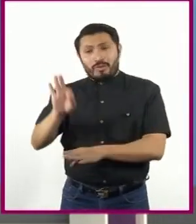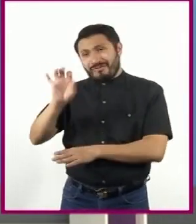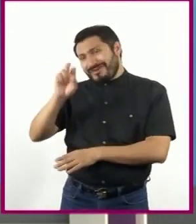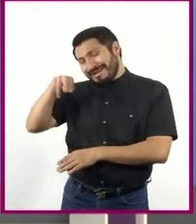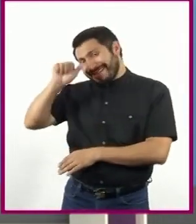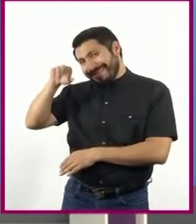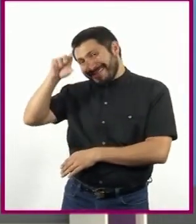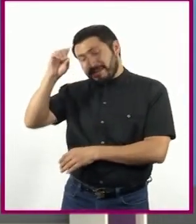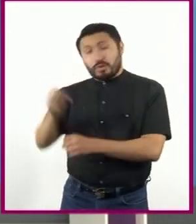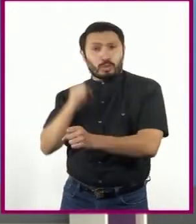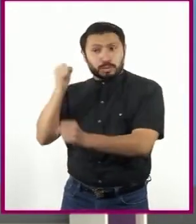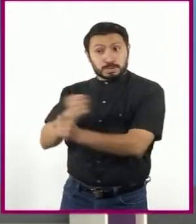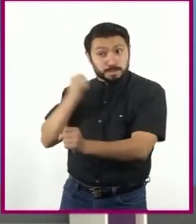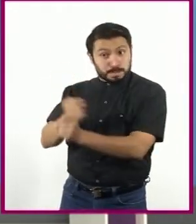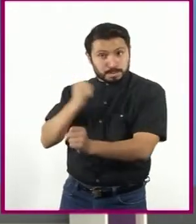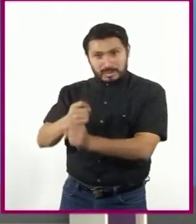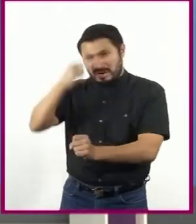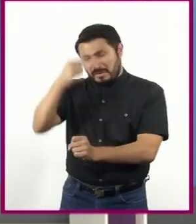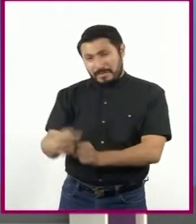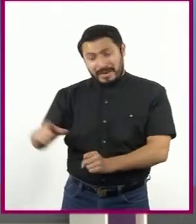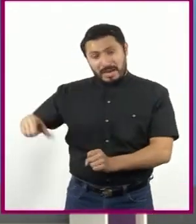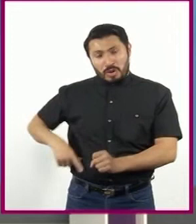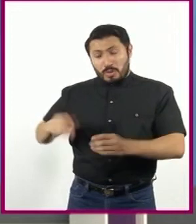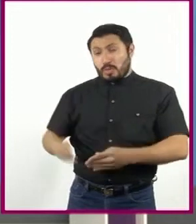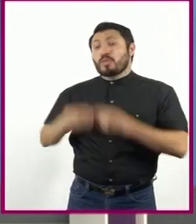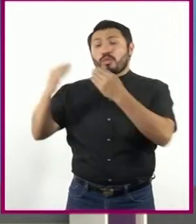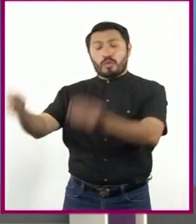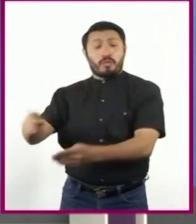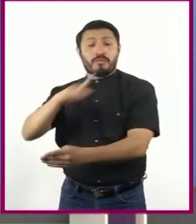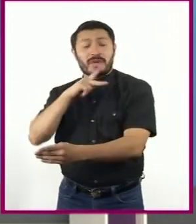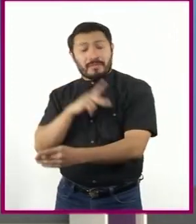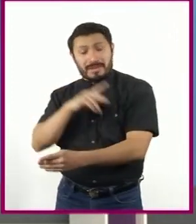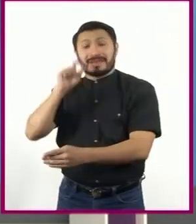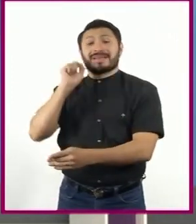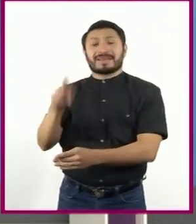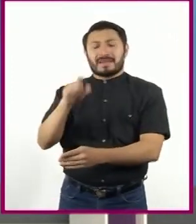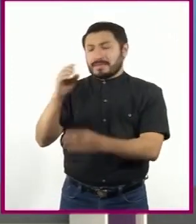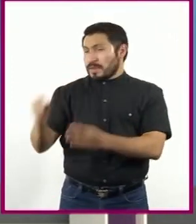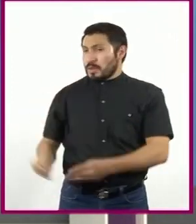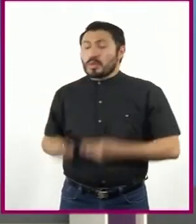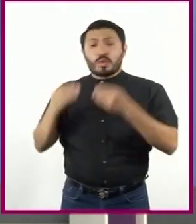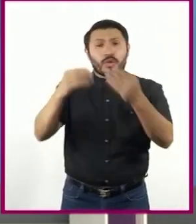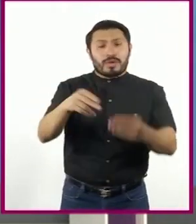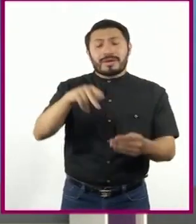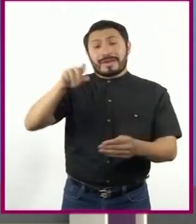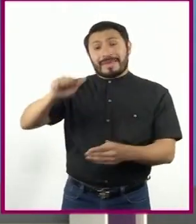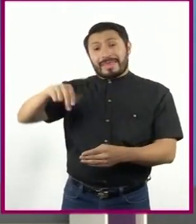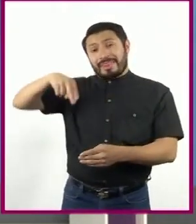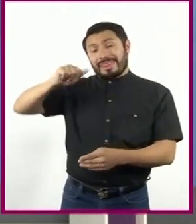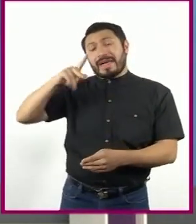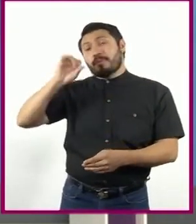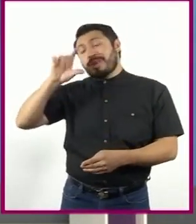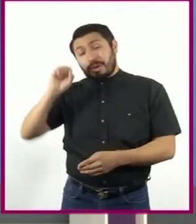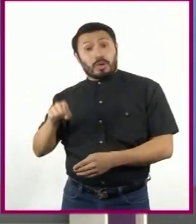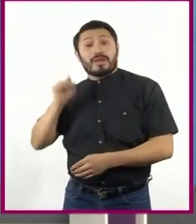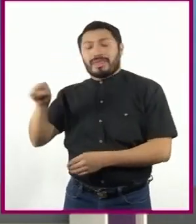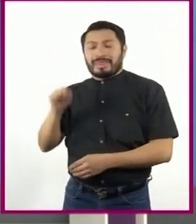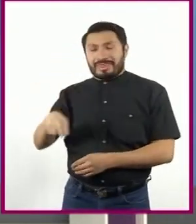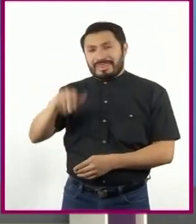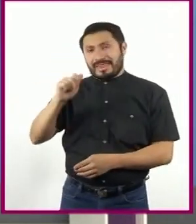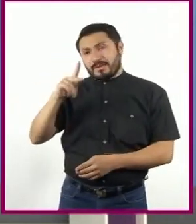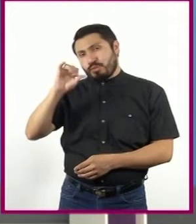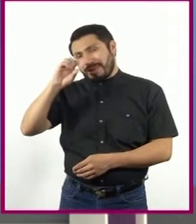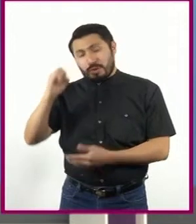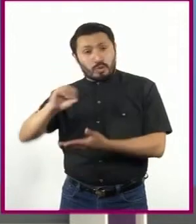que regresara la corona a su padre, quien a su vez la cede de inmediato a Napoleón Bonaparte, y este, en su